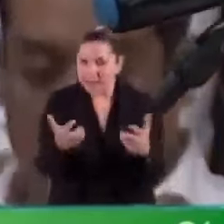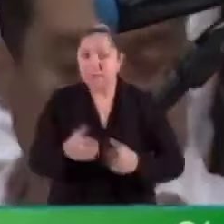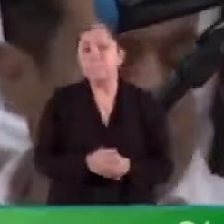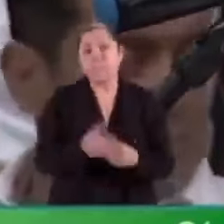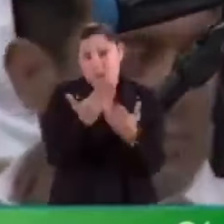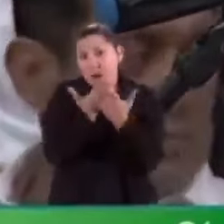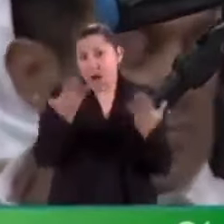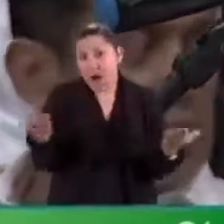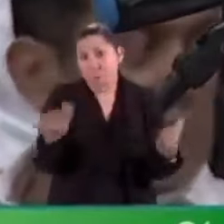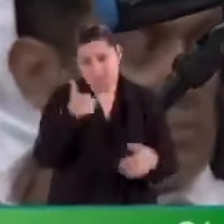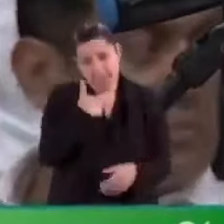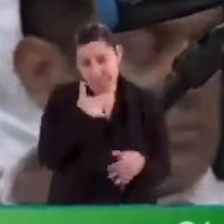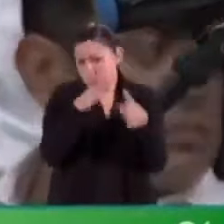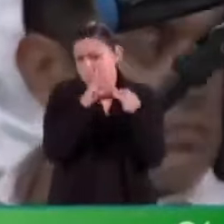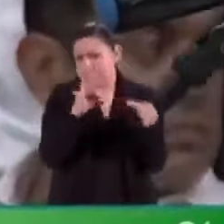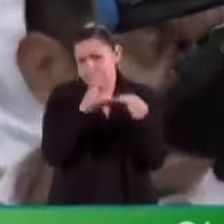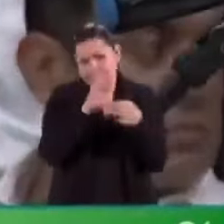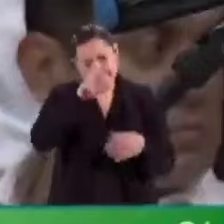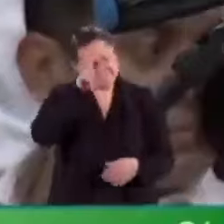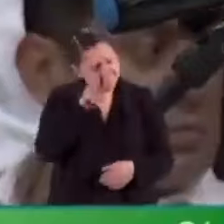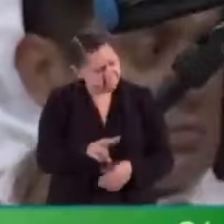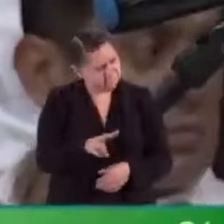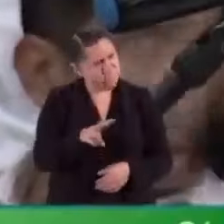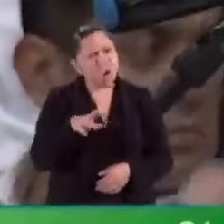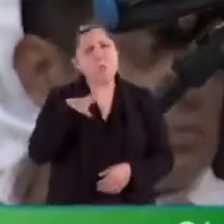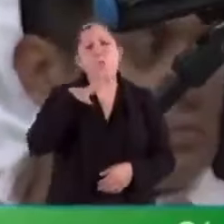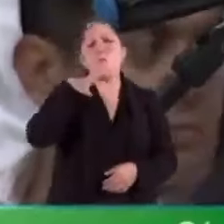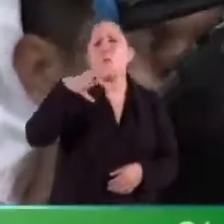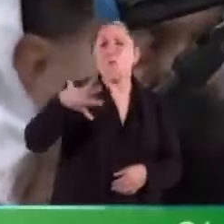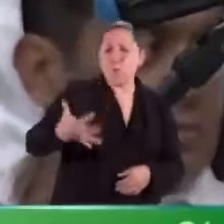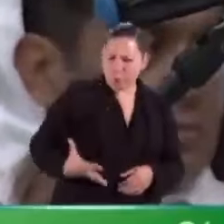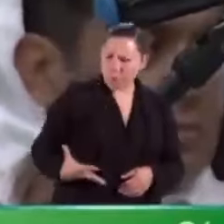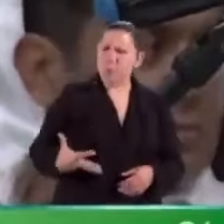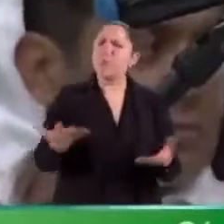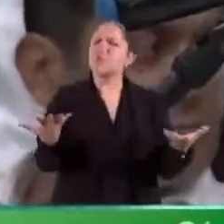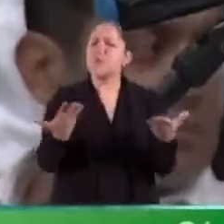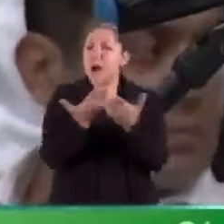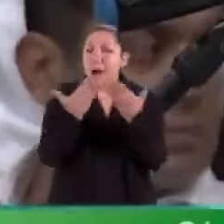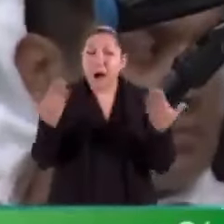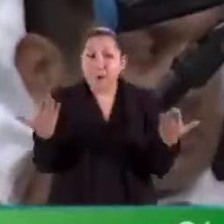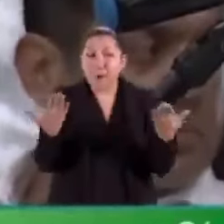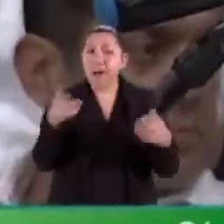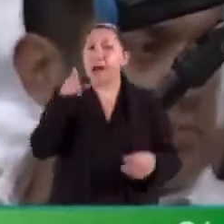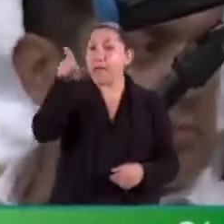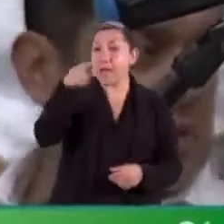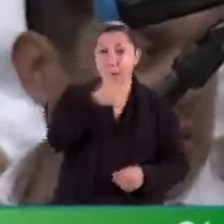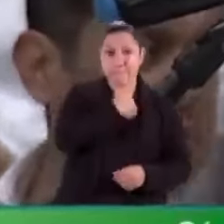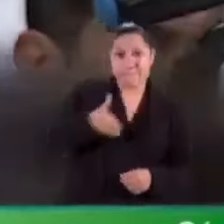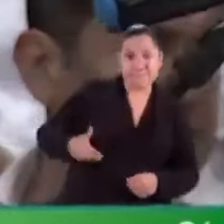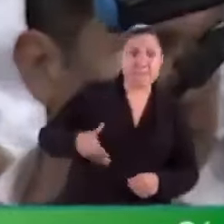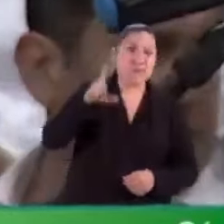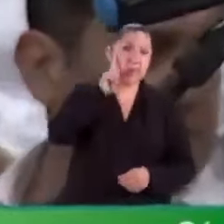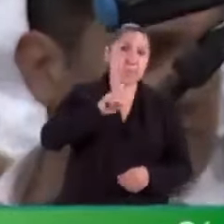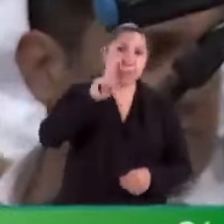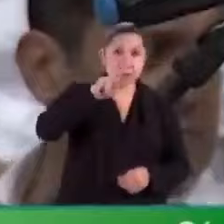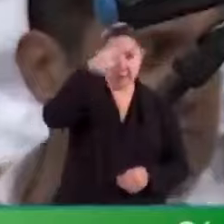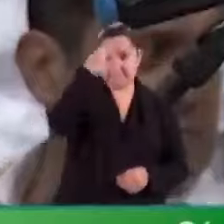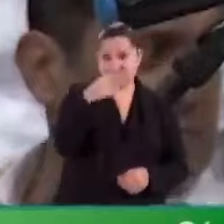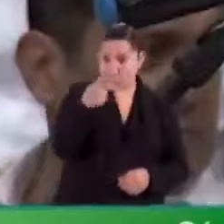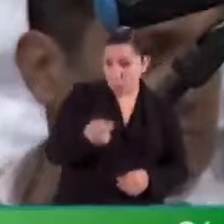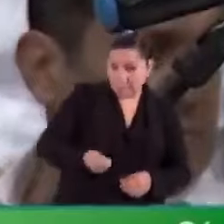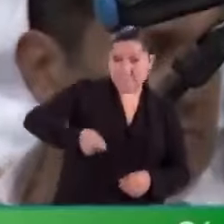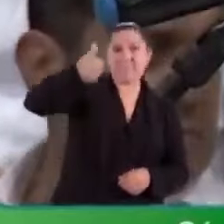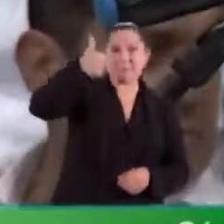es un honor estar con la primer mujer presidenta de este país. Es un honor estar con Claudia